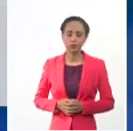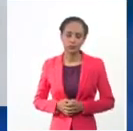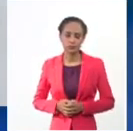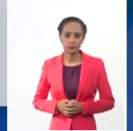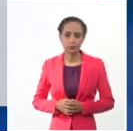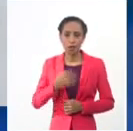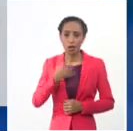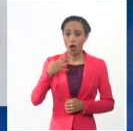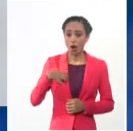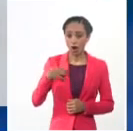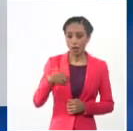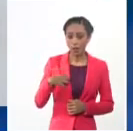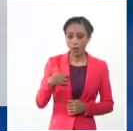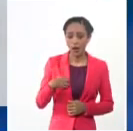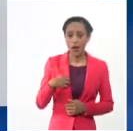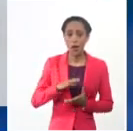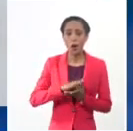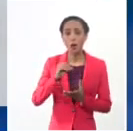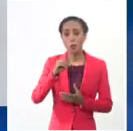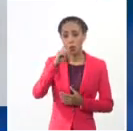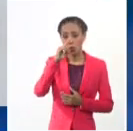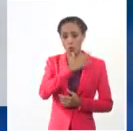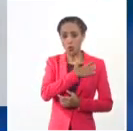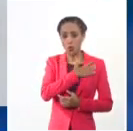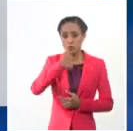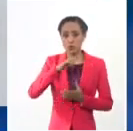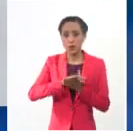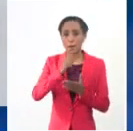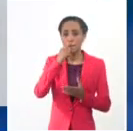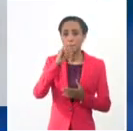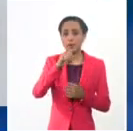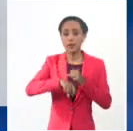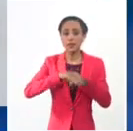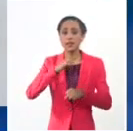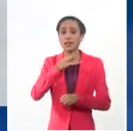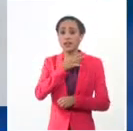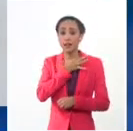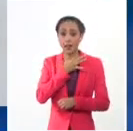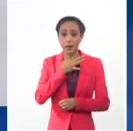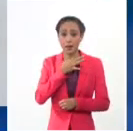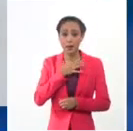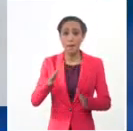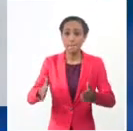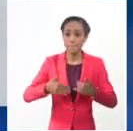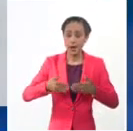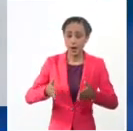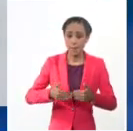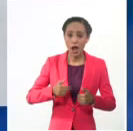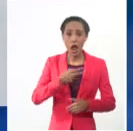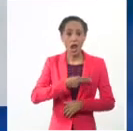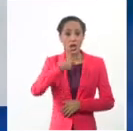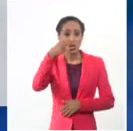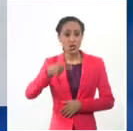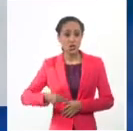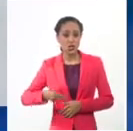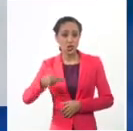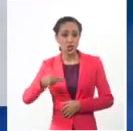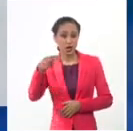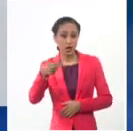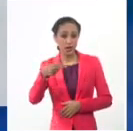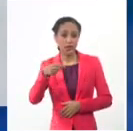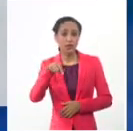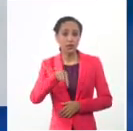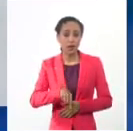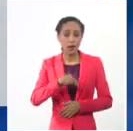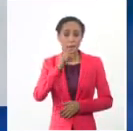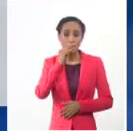Mozambique, Panamá, Nigeria, Bahamas, 1 cada uno. Ese es el comportamiento de los